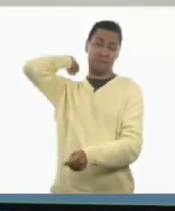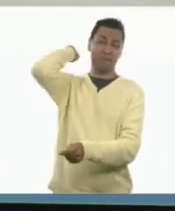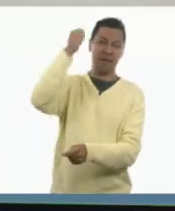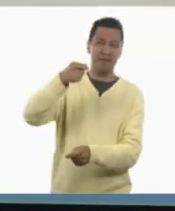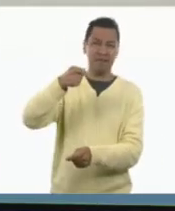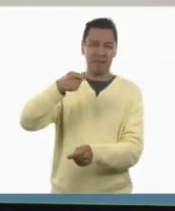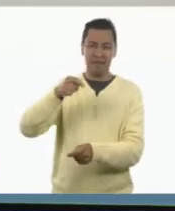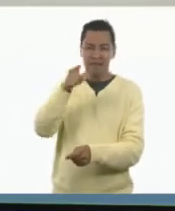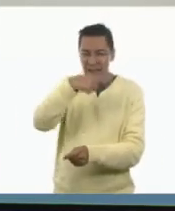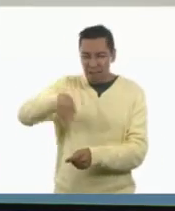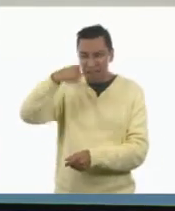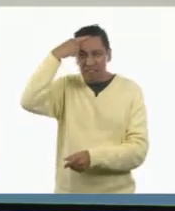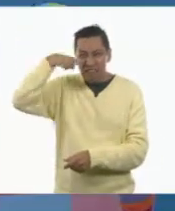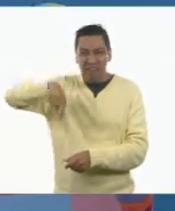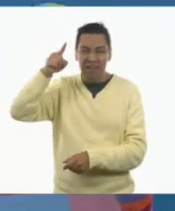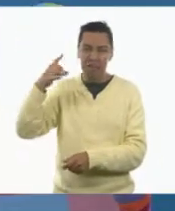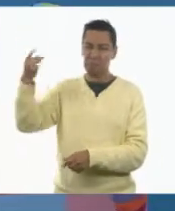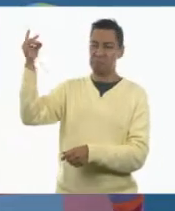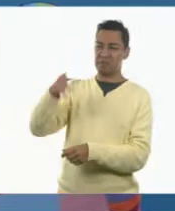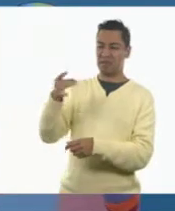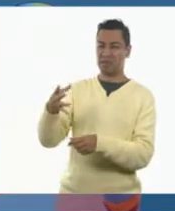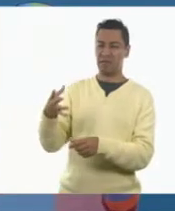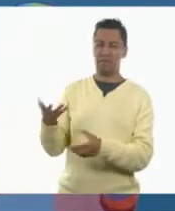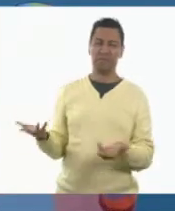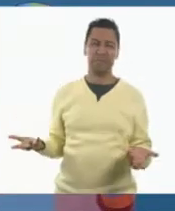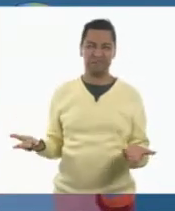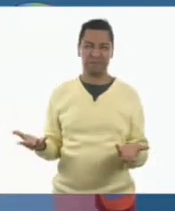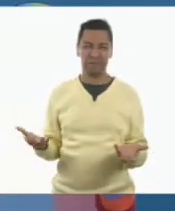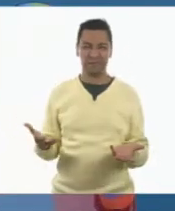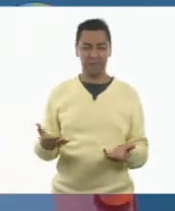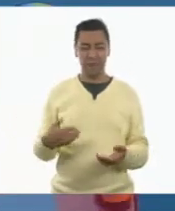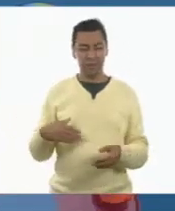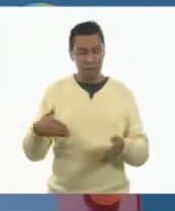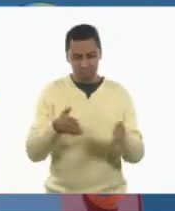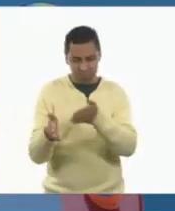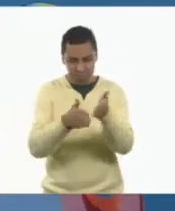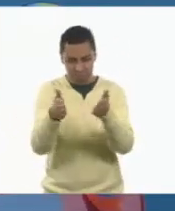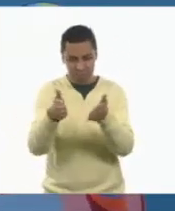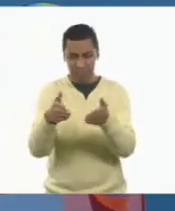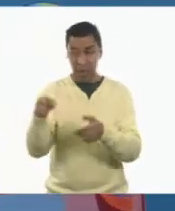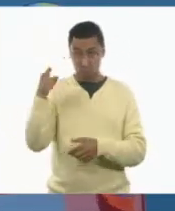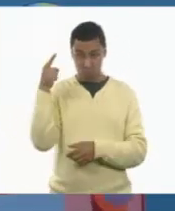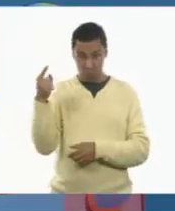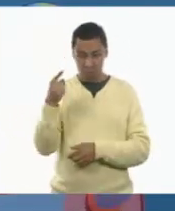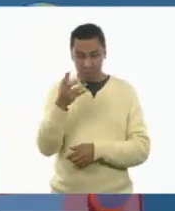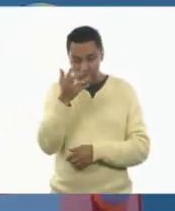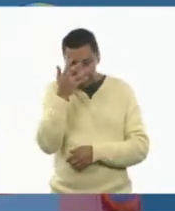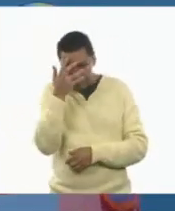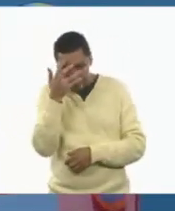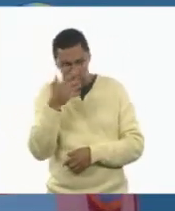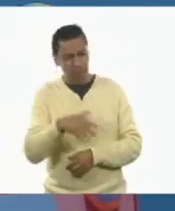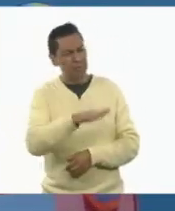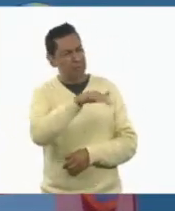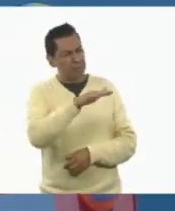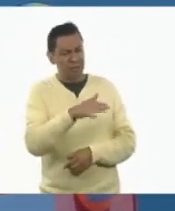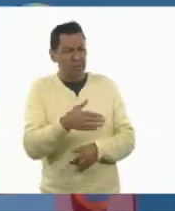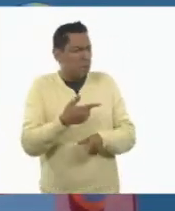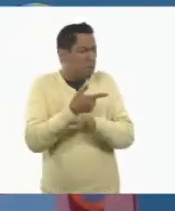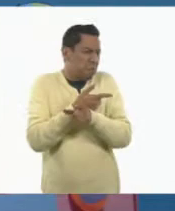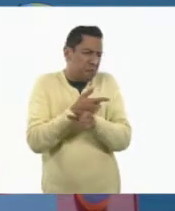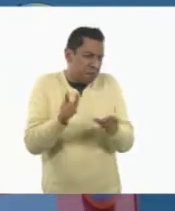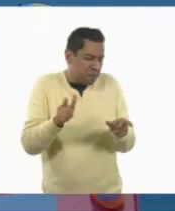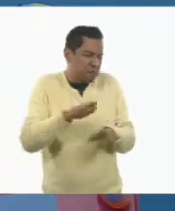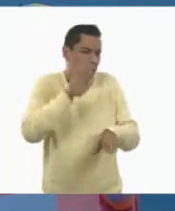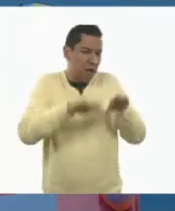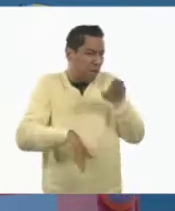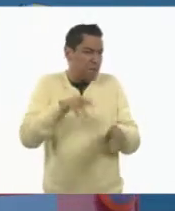toman mi ejemplo? Pero doña Trucha, eso puede pasarle a cualquiera, dijo un tímido barbo, especialmente en días